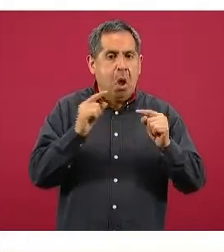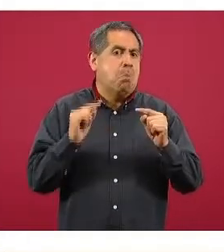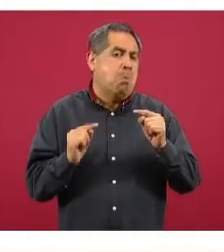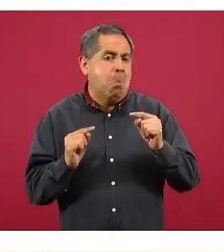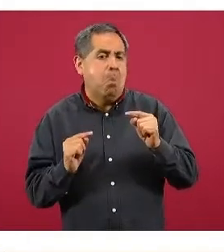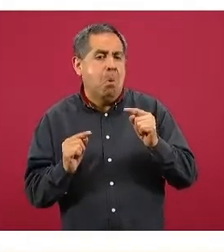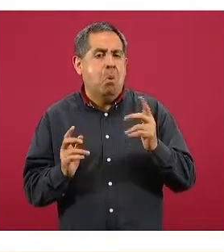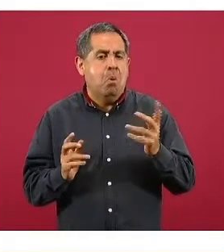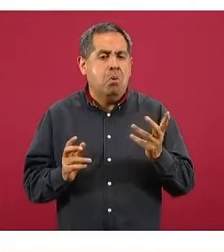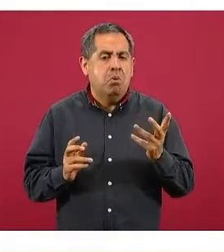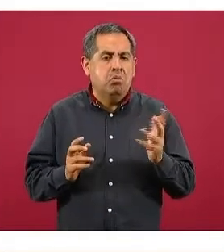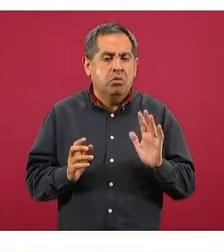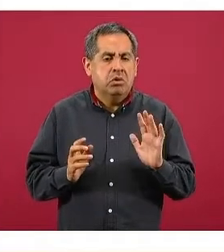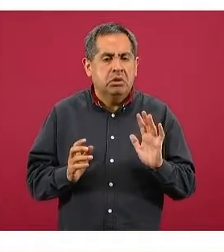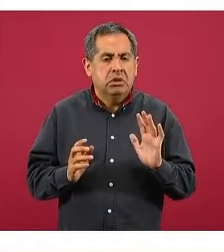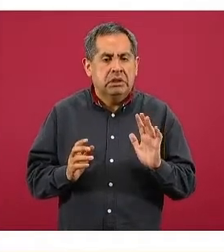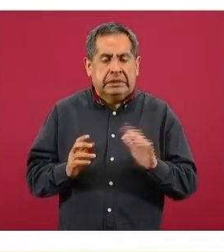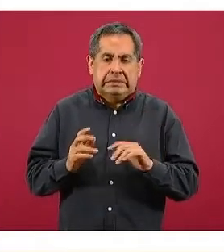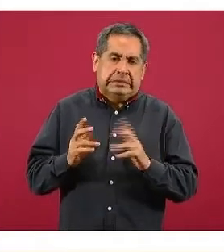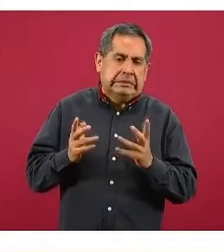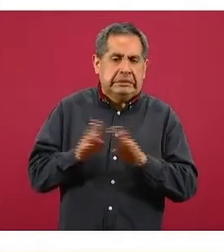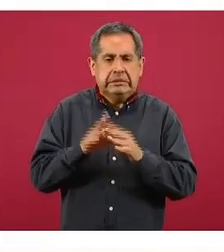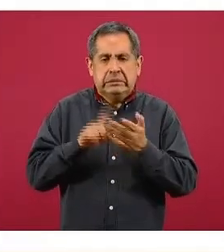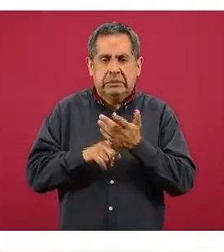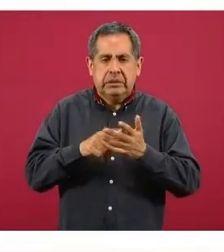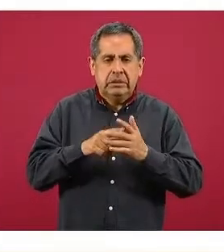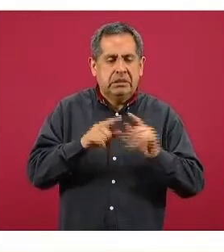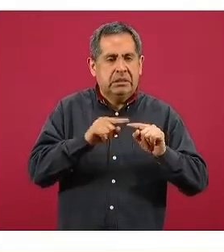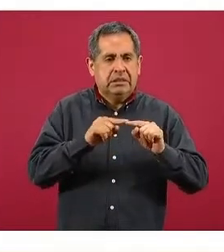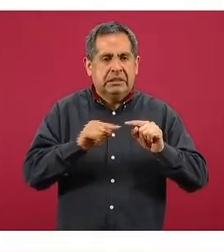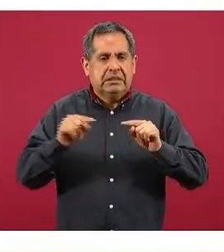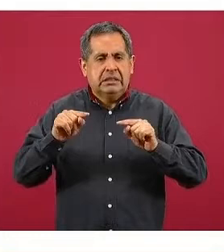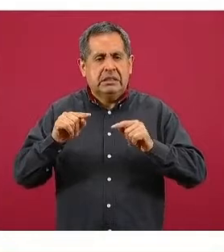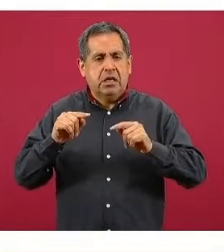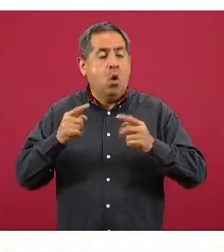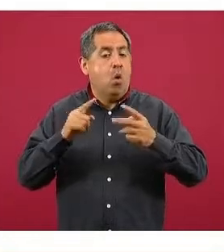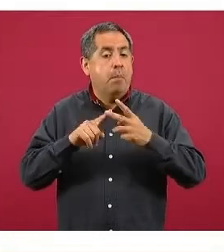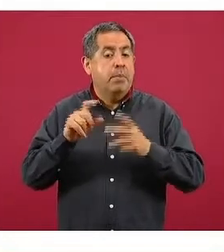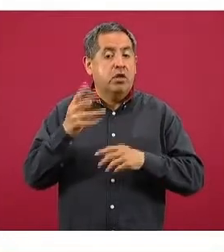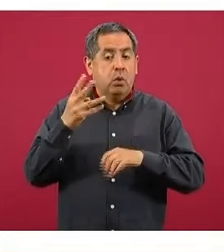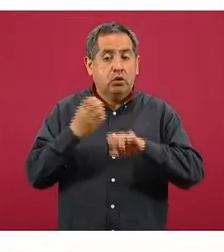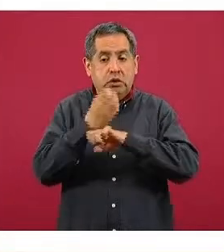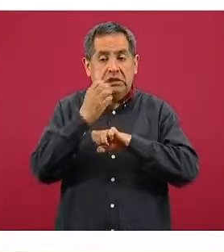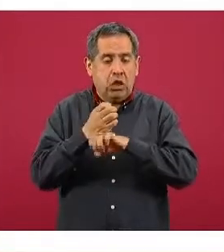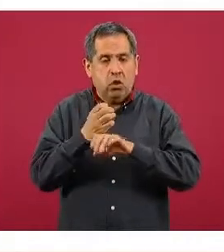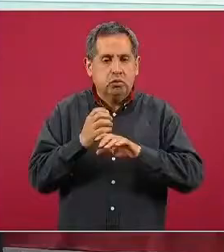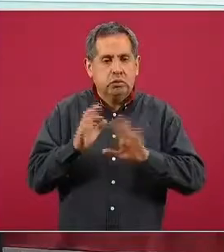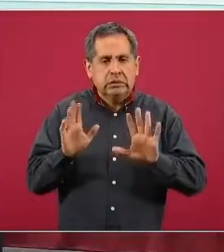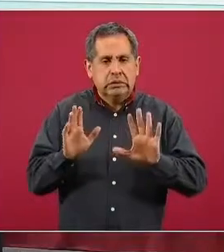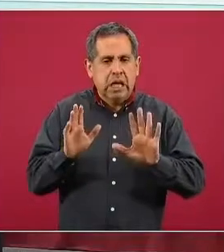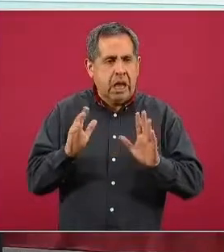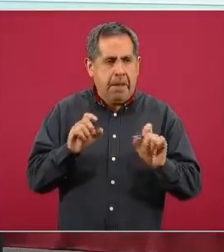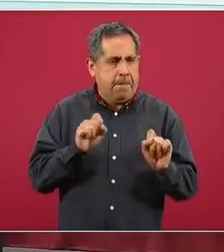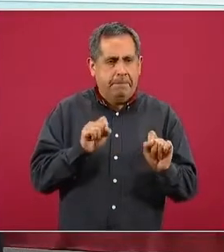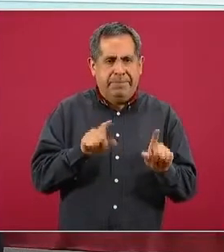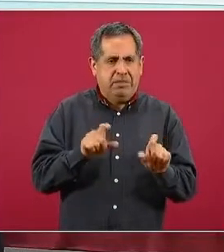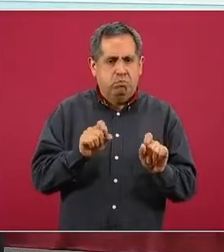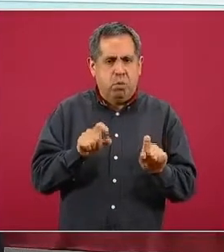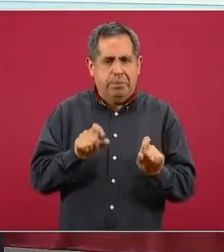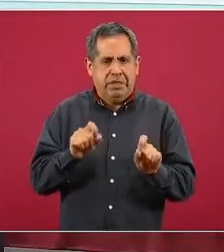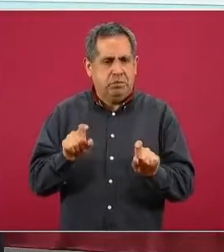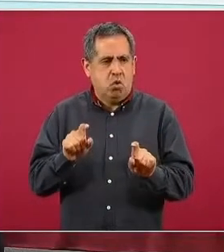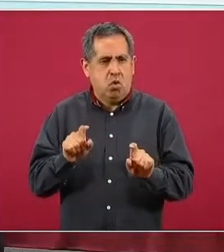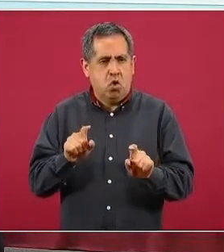disminuyen su riesgo de alto a moderado y un total de 24 entidades federativas mantienen